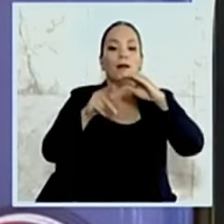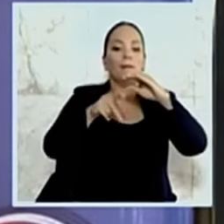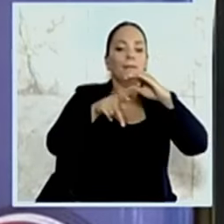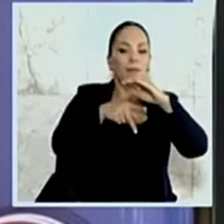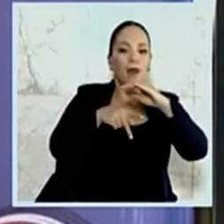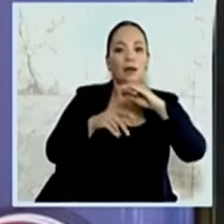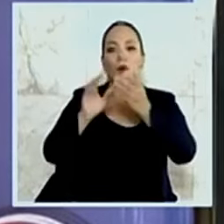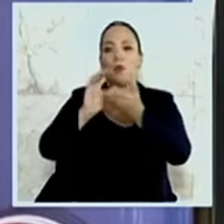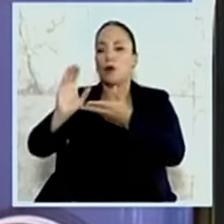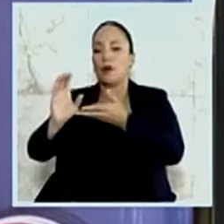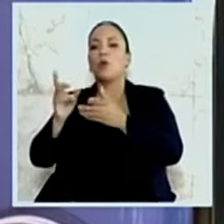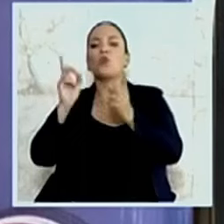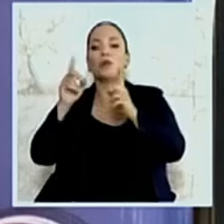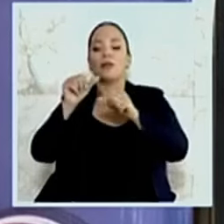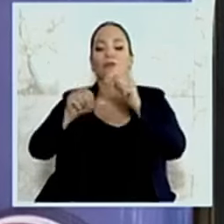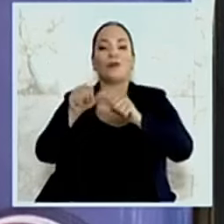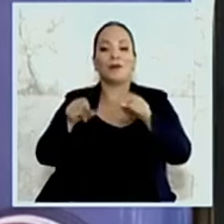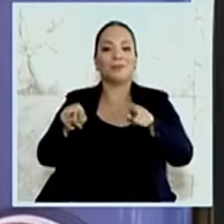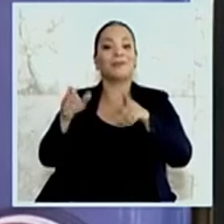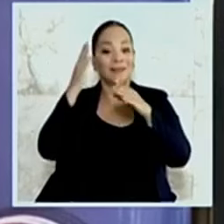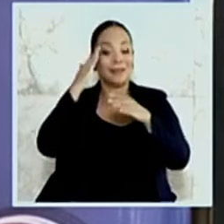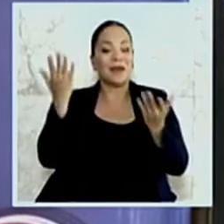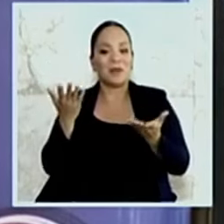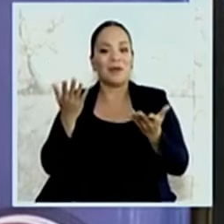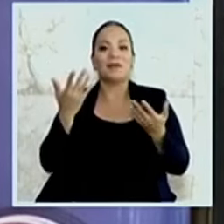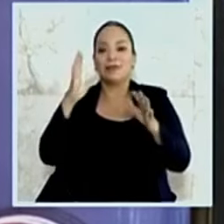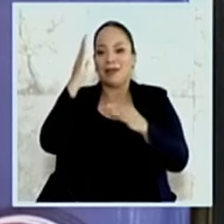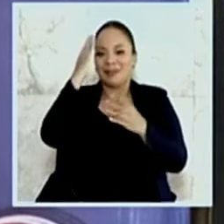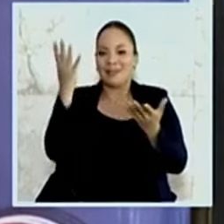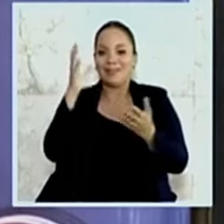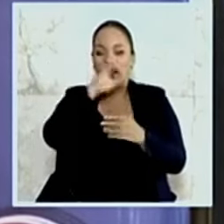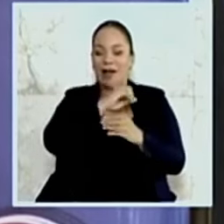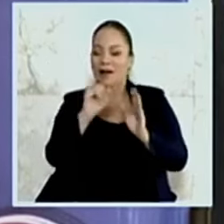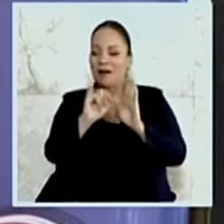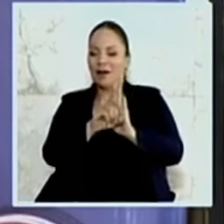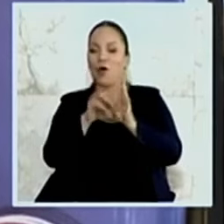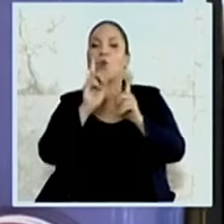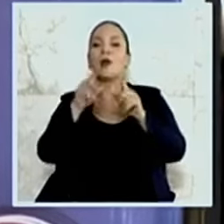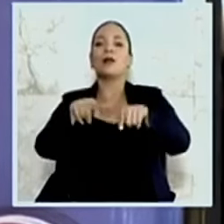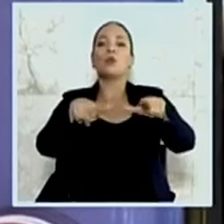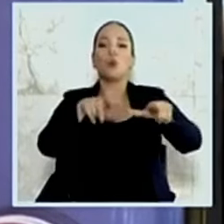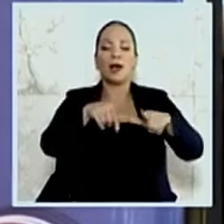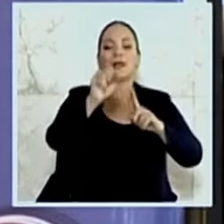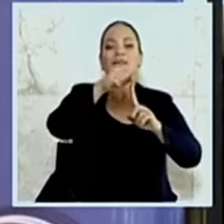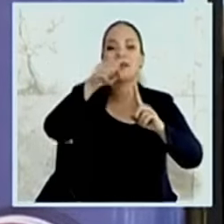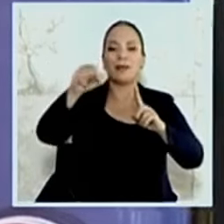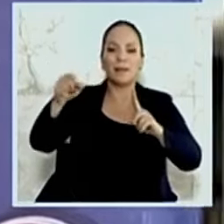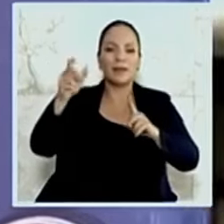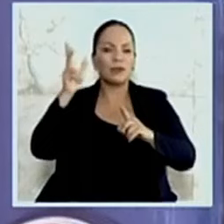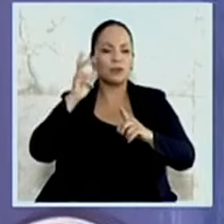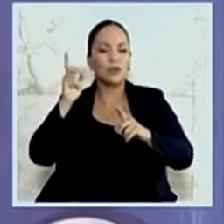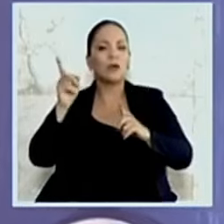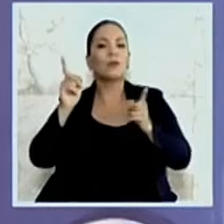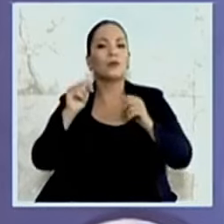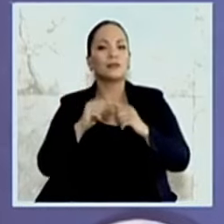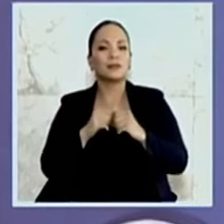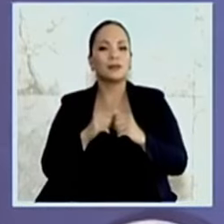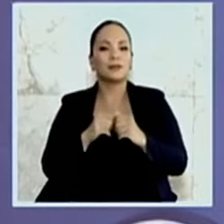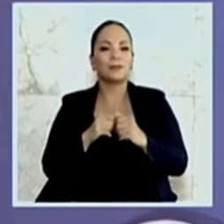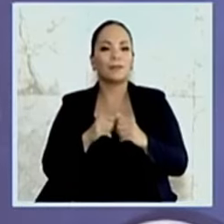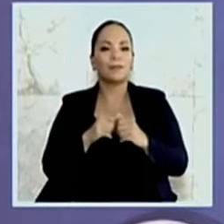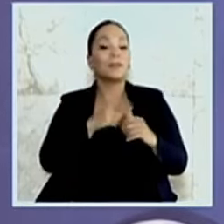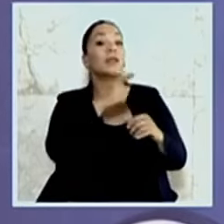vean, ya sabe la ministra si es secundaria o primaria donde tiene que poner